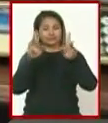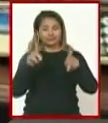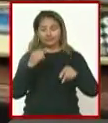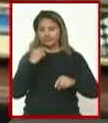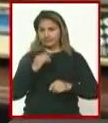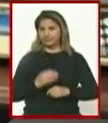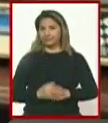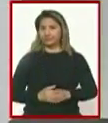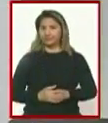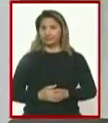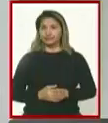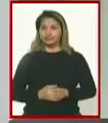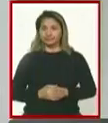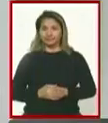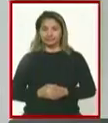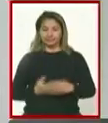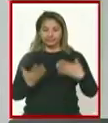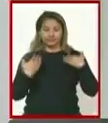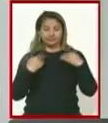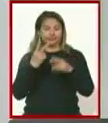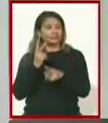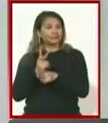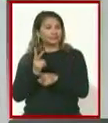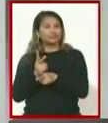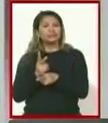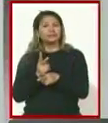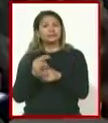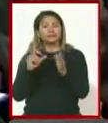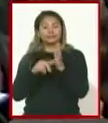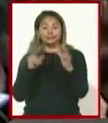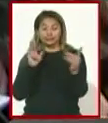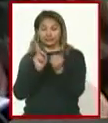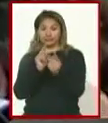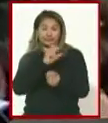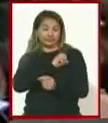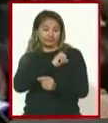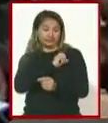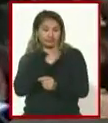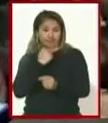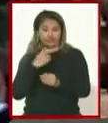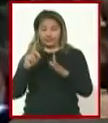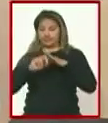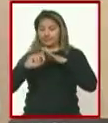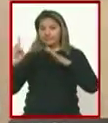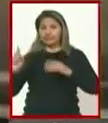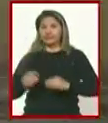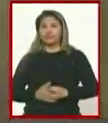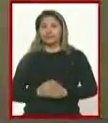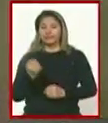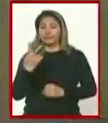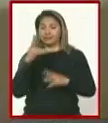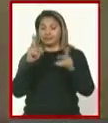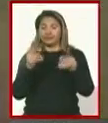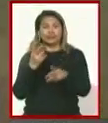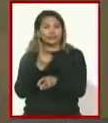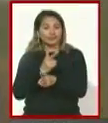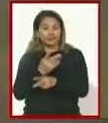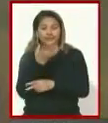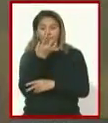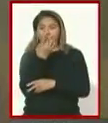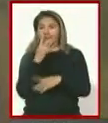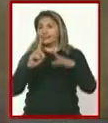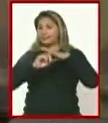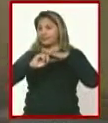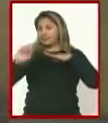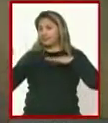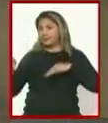estaban bajo su cuidado, quienes al percatarse de la presencia policial se dieron a la fuga. Las dos personas que custodiaban la droga